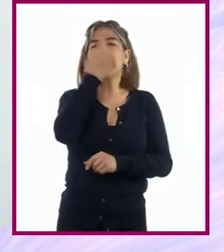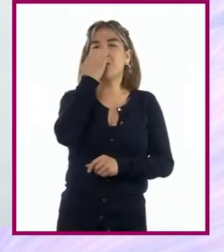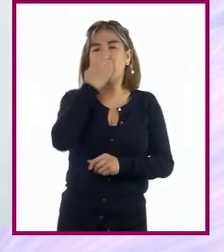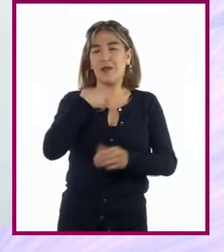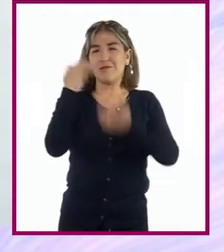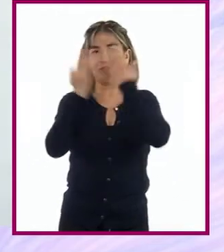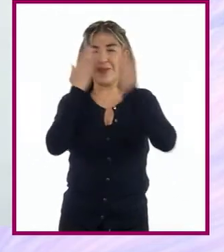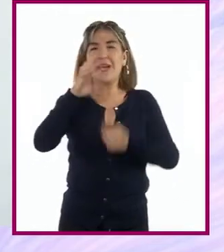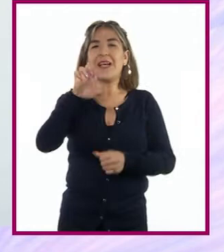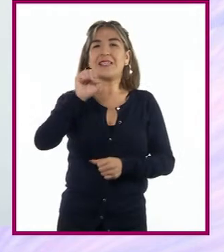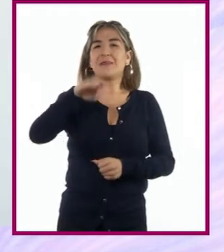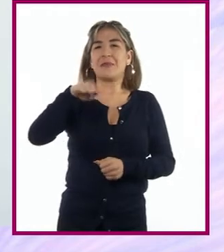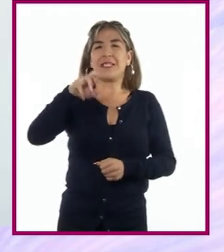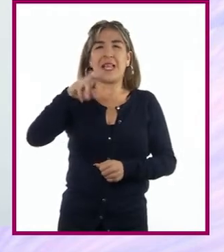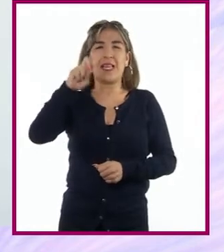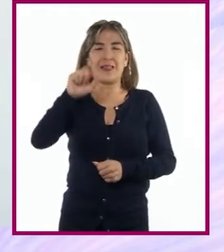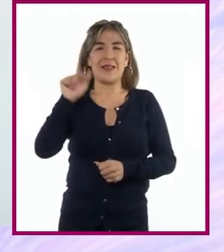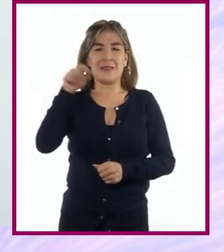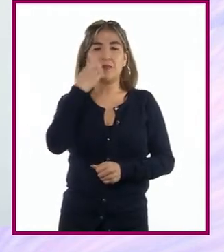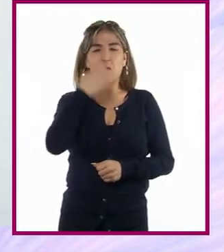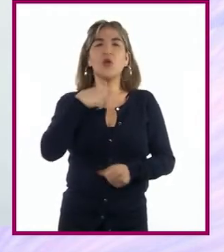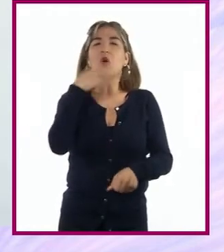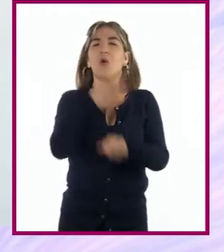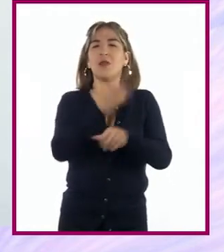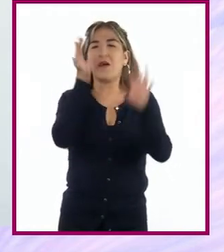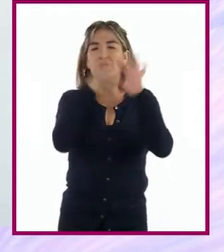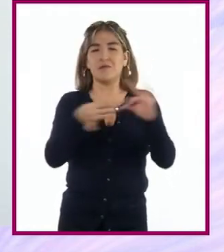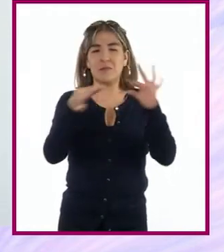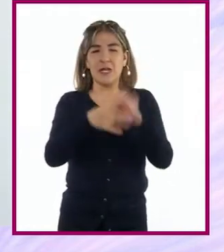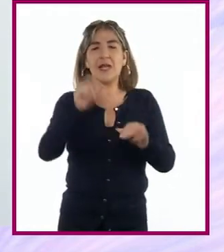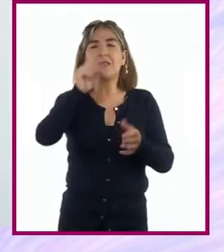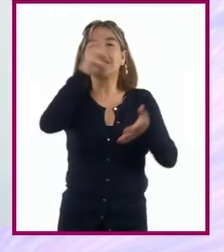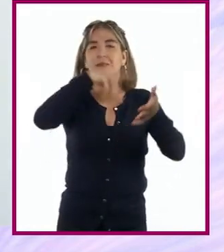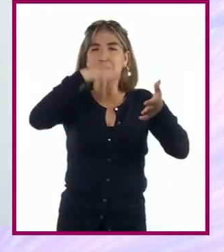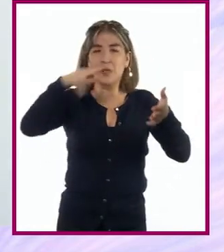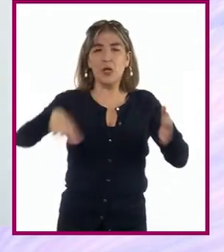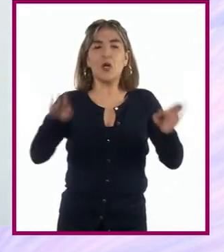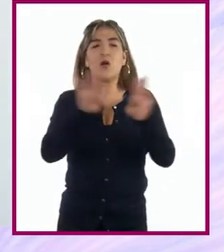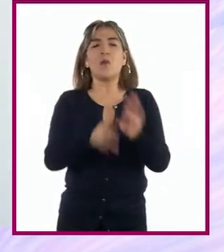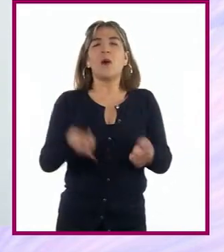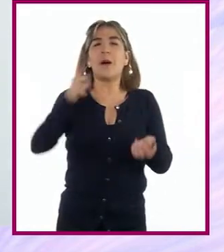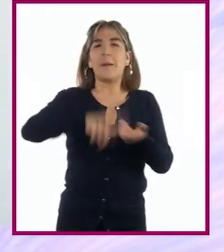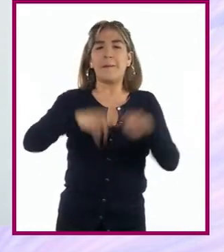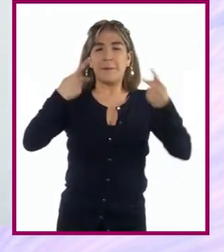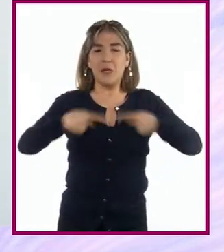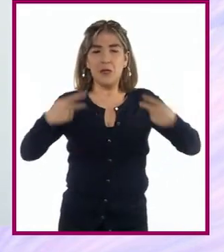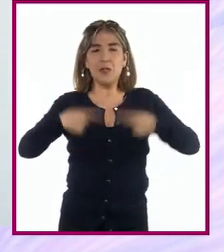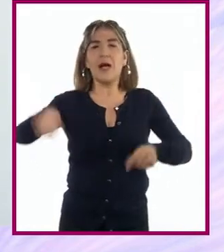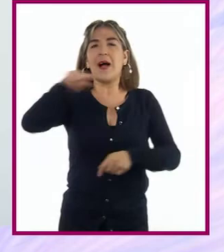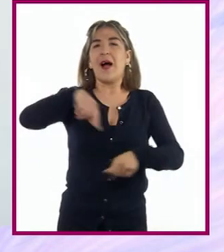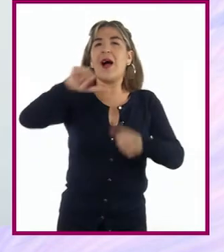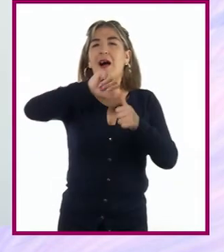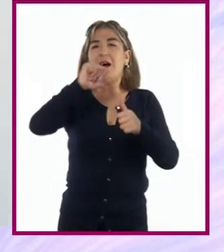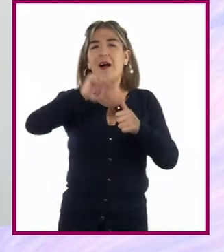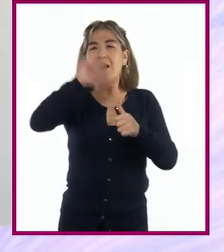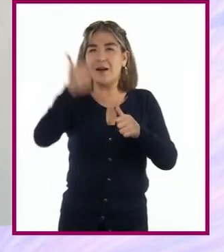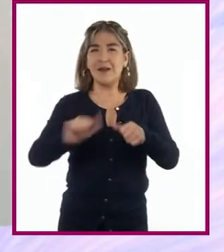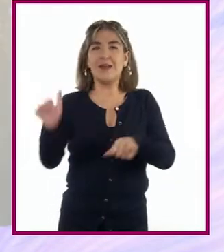hoy les platicaré de un tema que divide a críticos, a espectadores y a los propios artistas.